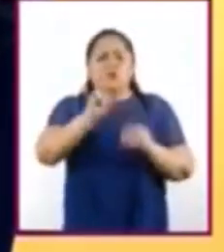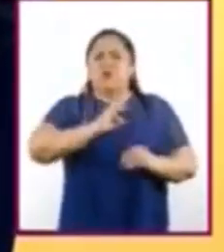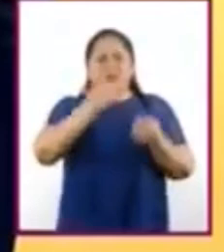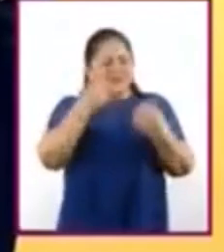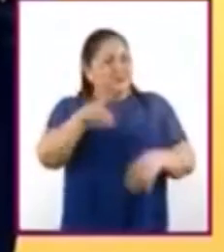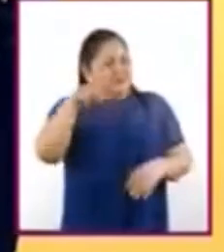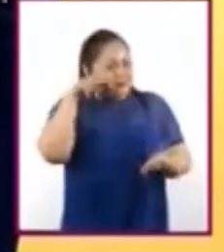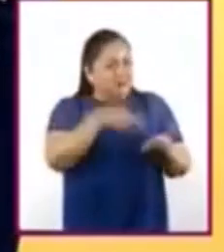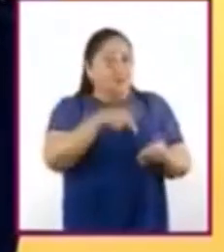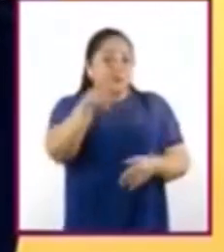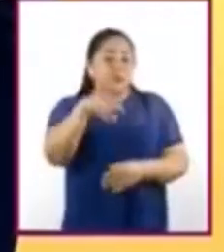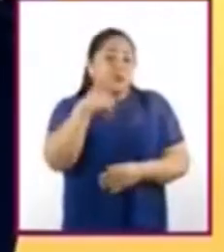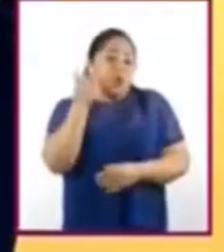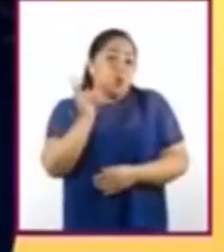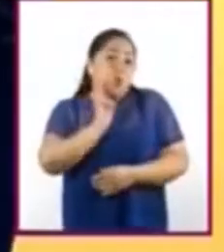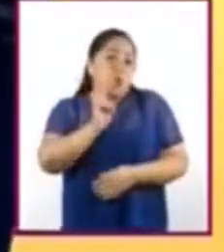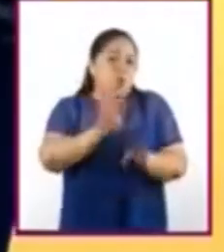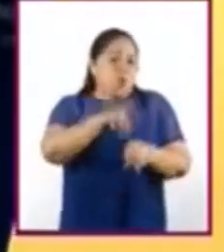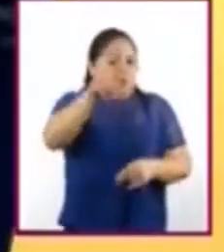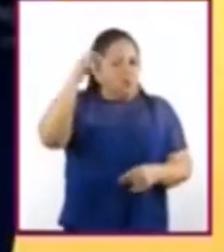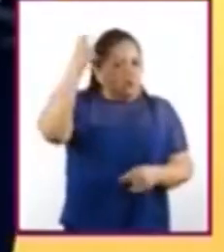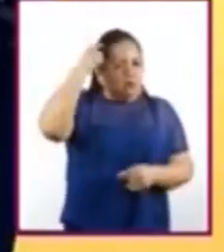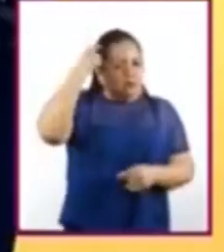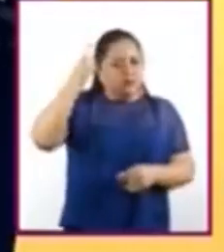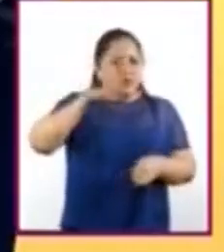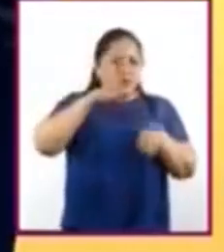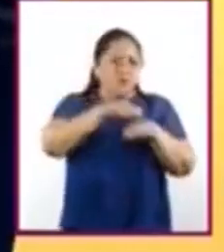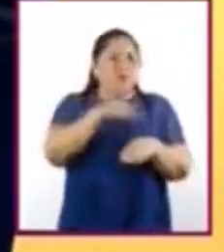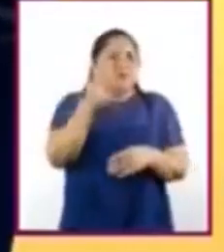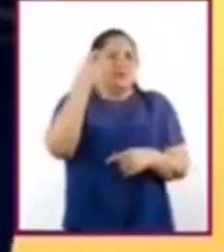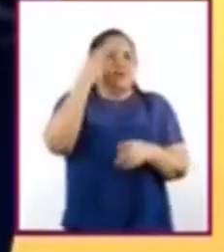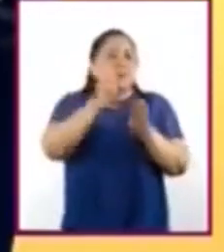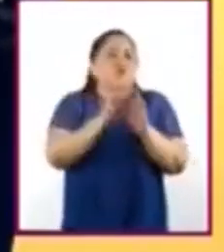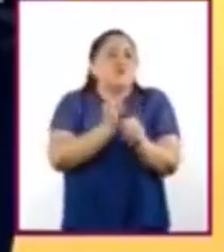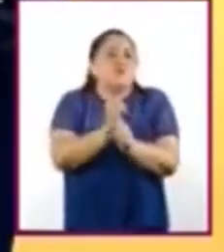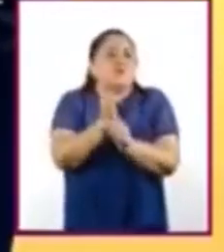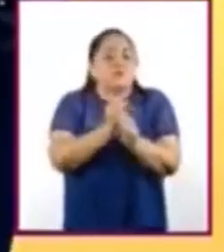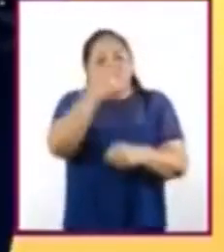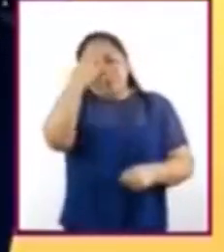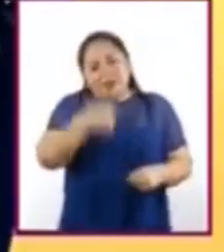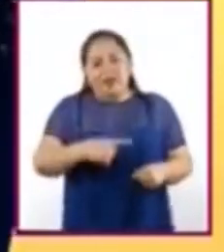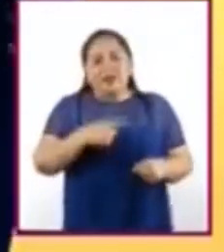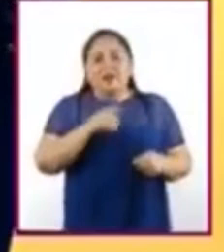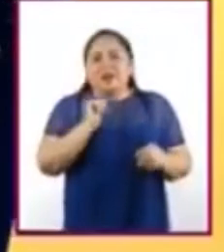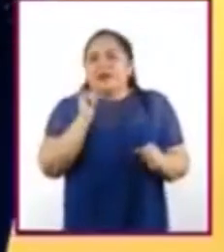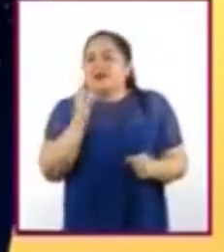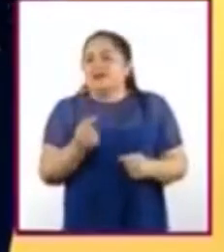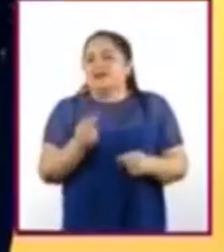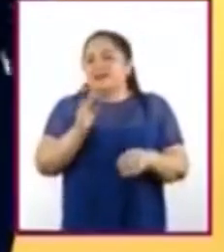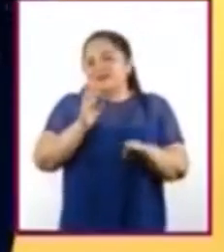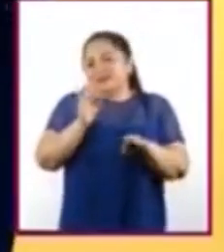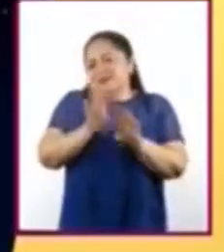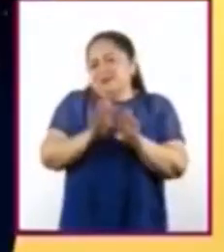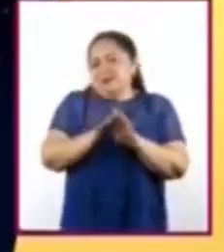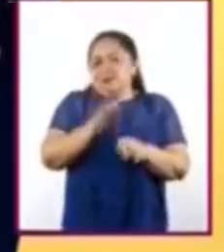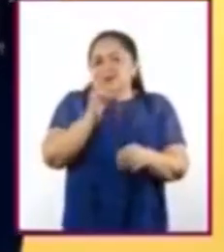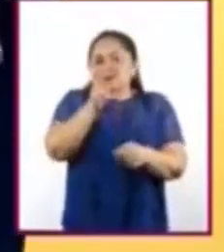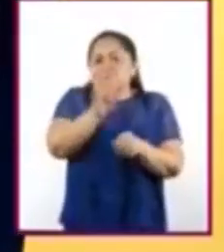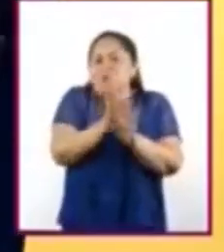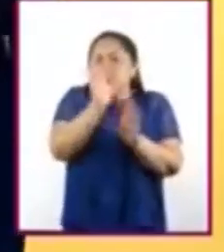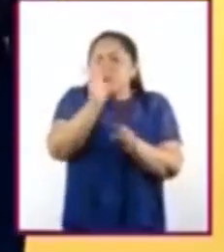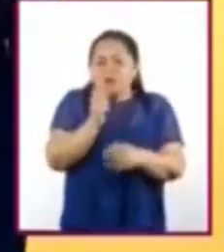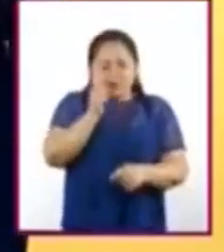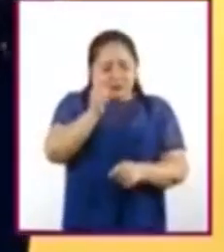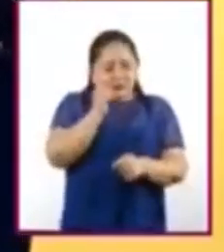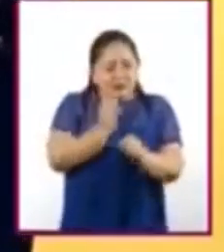si quieren poner a prueba su capacidad de deducción en una investigación para resolver casos propios de un detective,